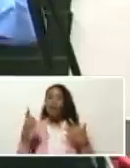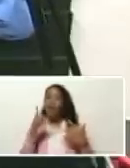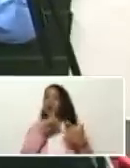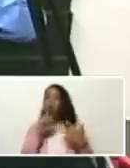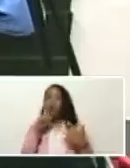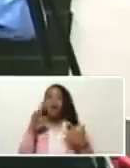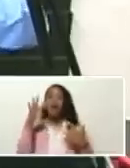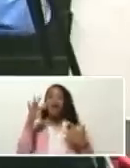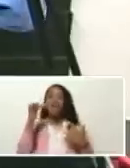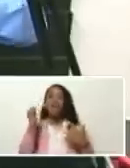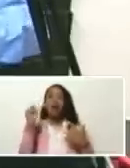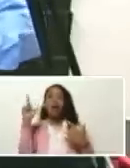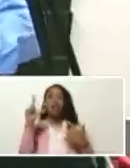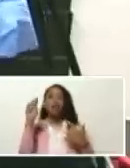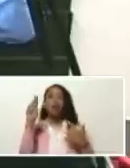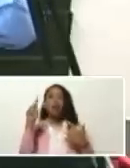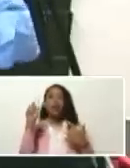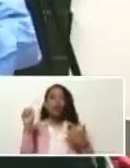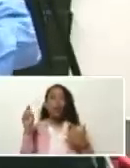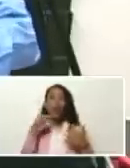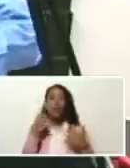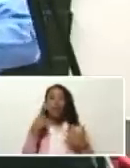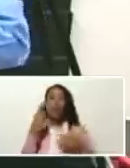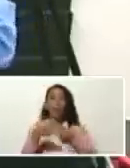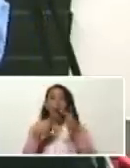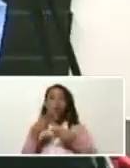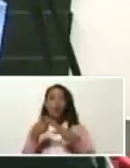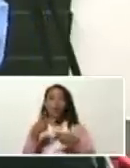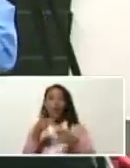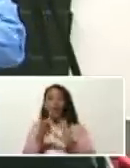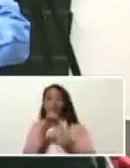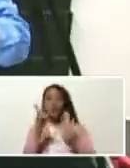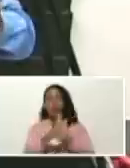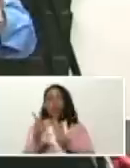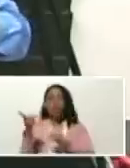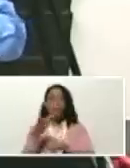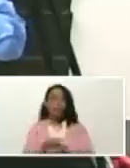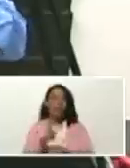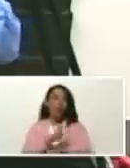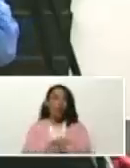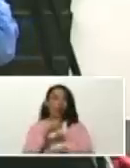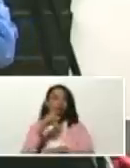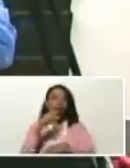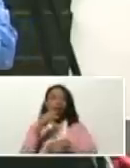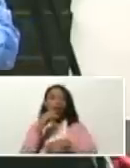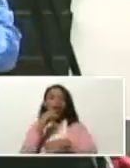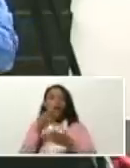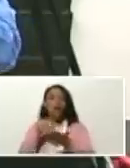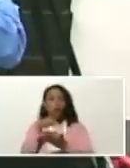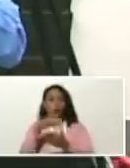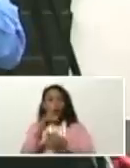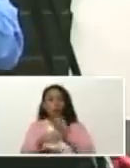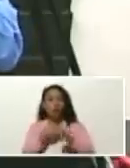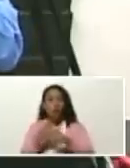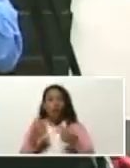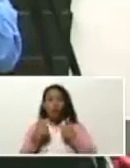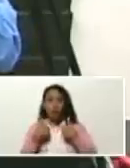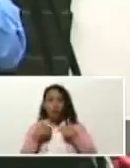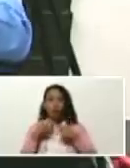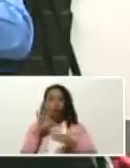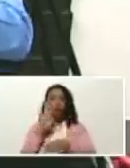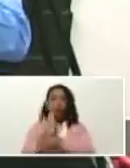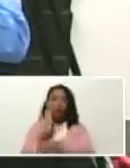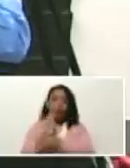es lo peor que puede haber en la política o en la diplomacia en la política nacional o internacional nosotros prudentemente yo